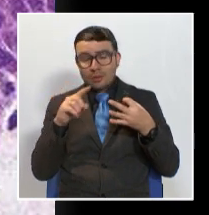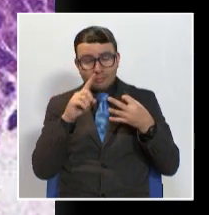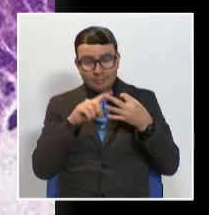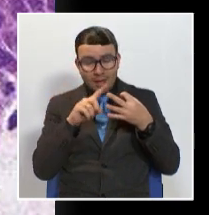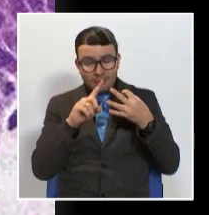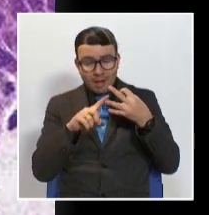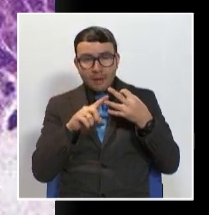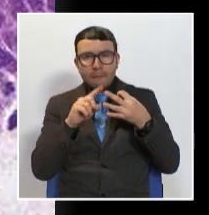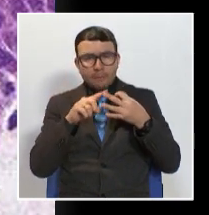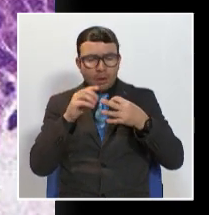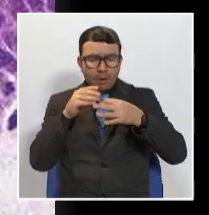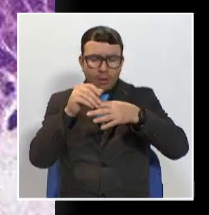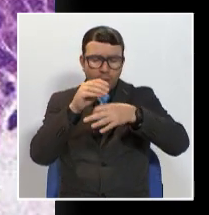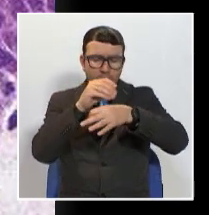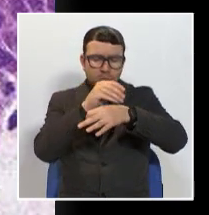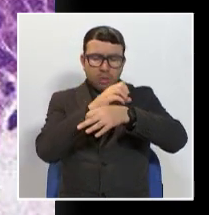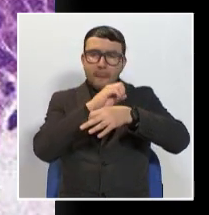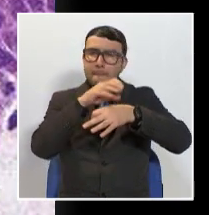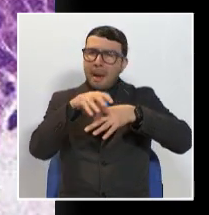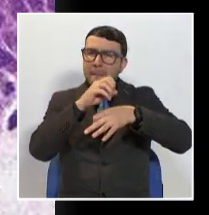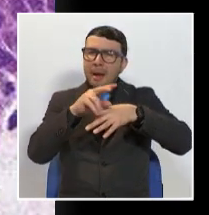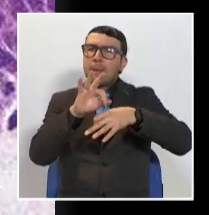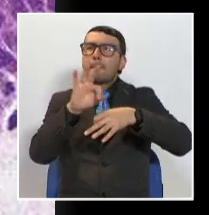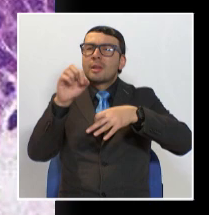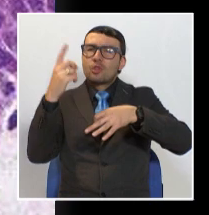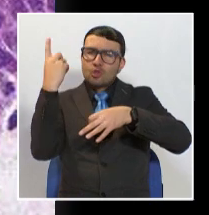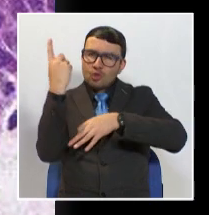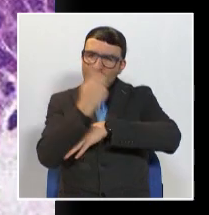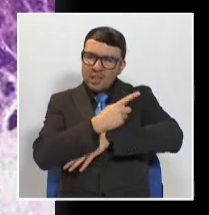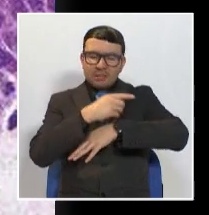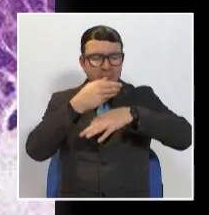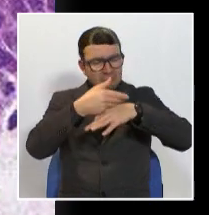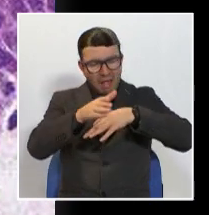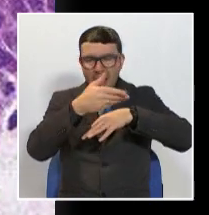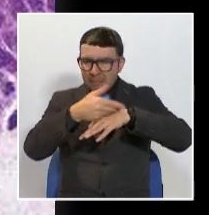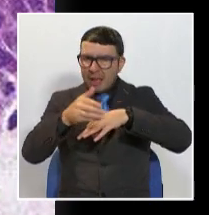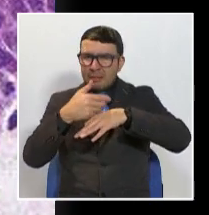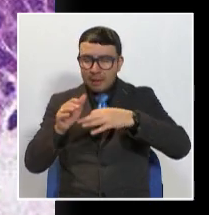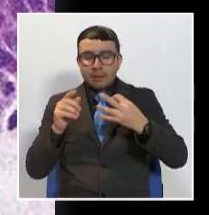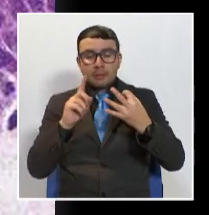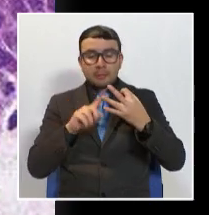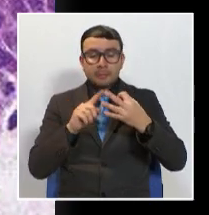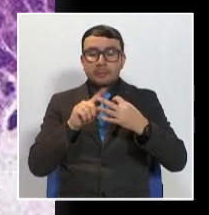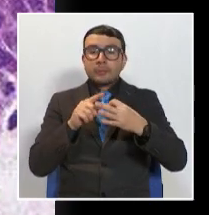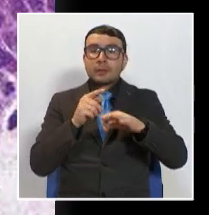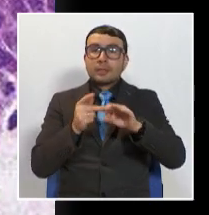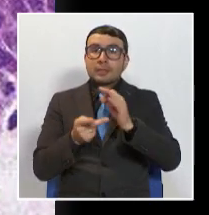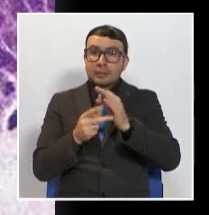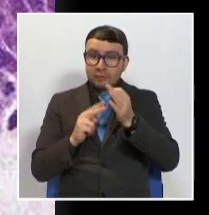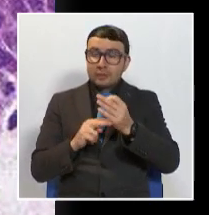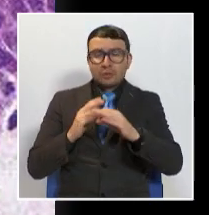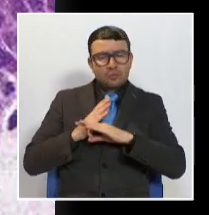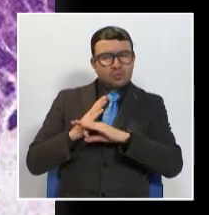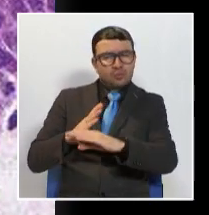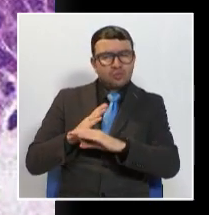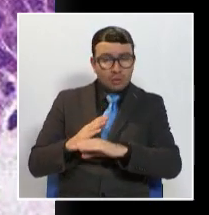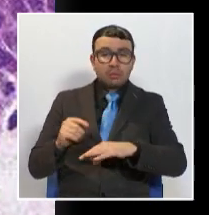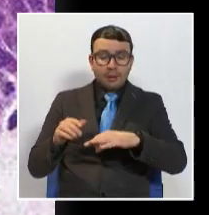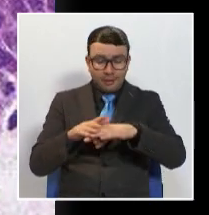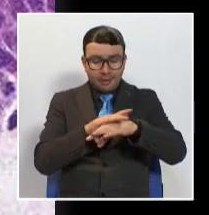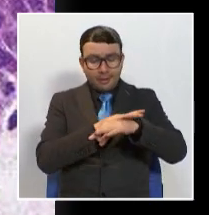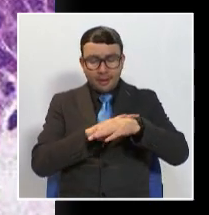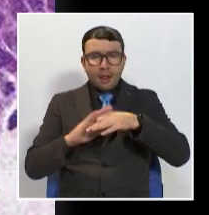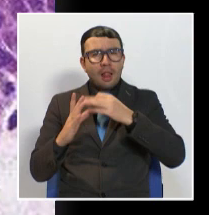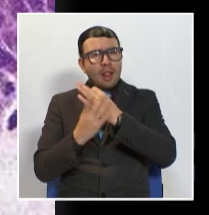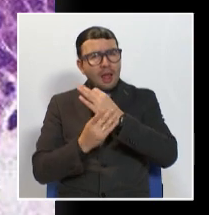capa superficial se llama el estrato córneo y esa tiene una función de barrera, porque entre esas capas también hay lípidos, grasas,